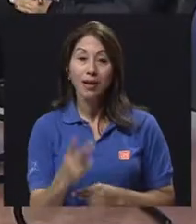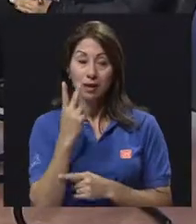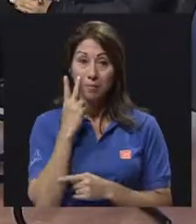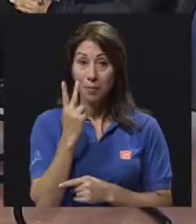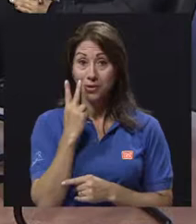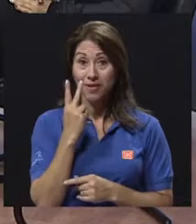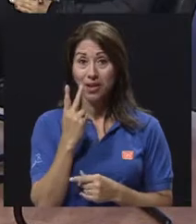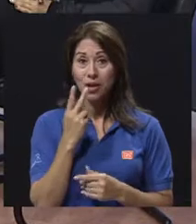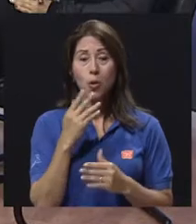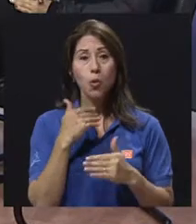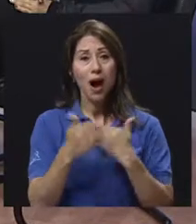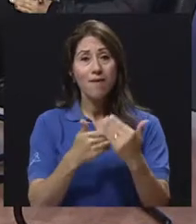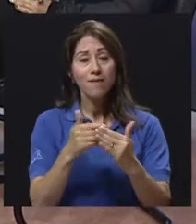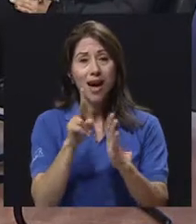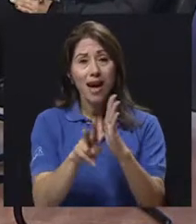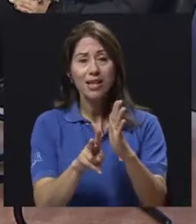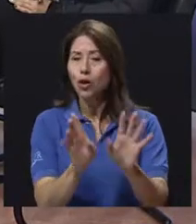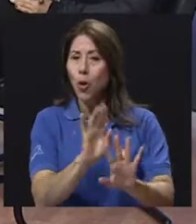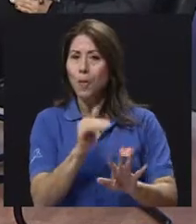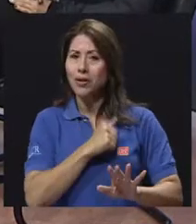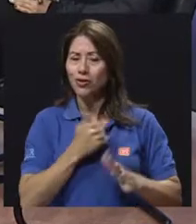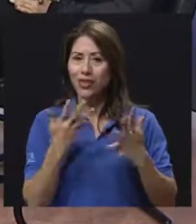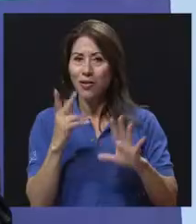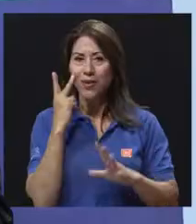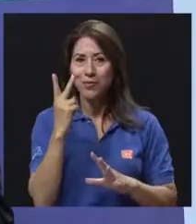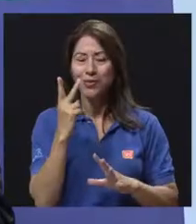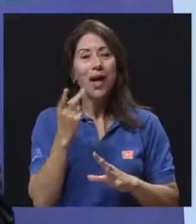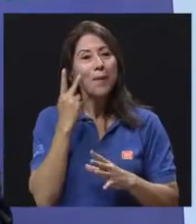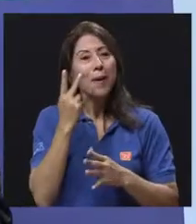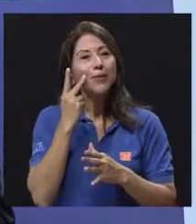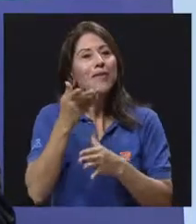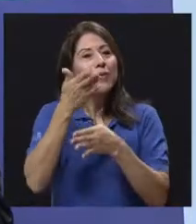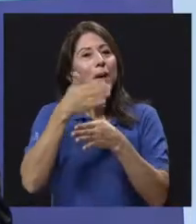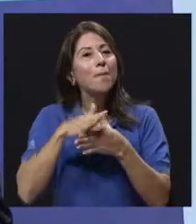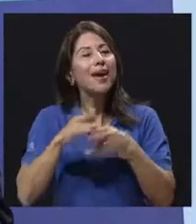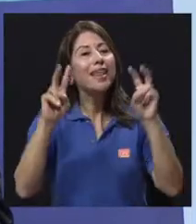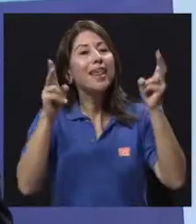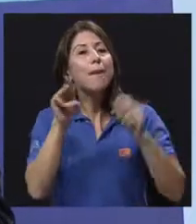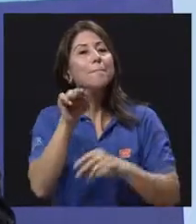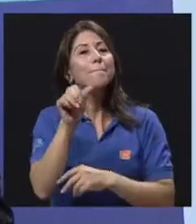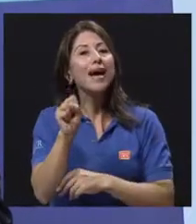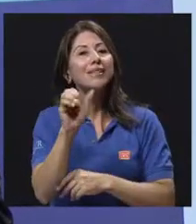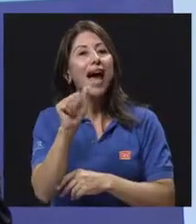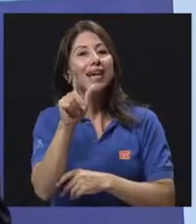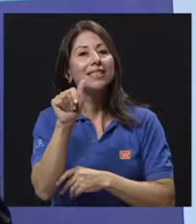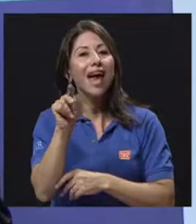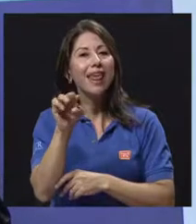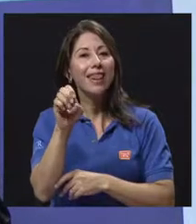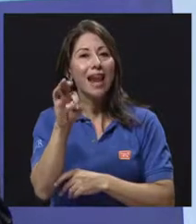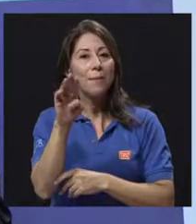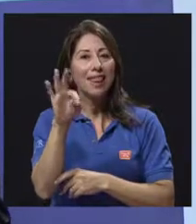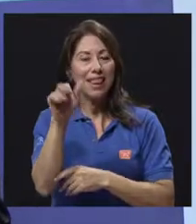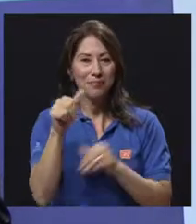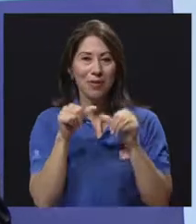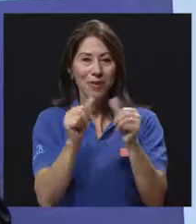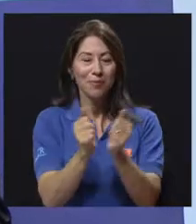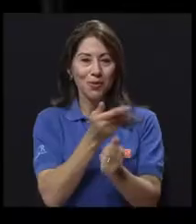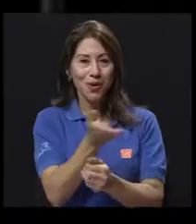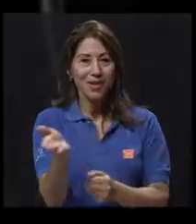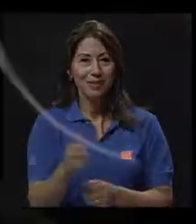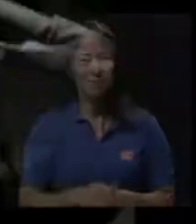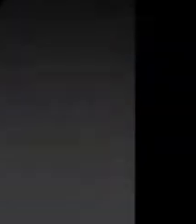avance, ya vimos el avance. Vamos a ver un fragmento de Más Allá de la Meta y continuamos con ellos en Lunes de